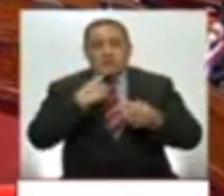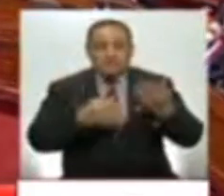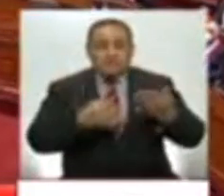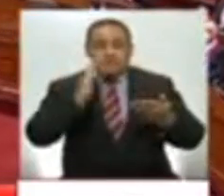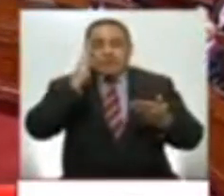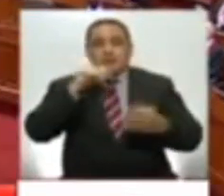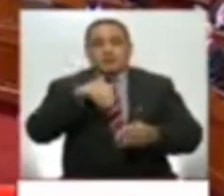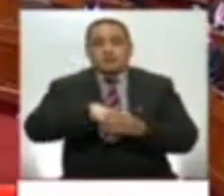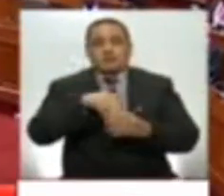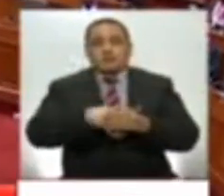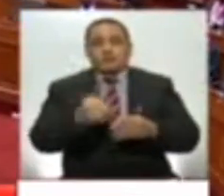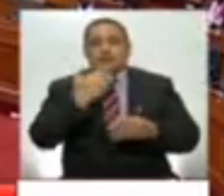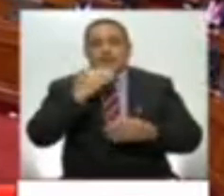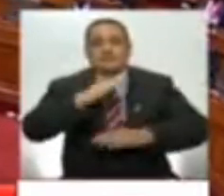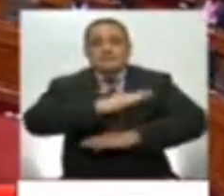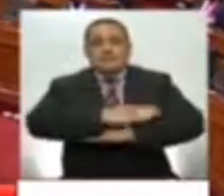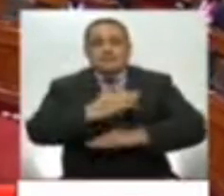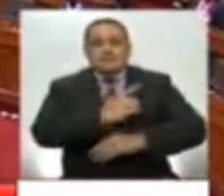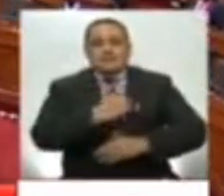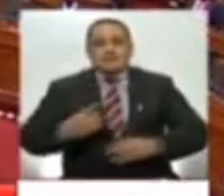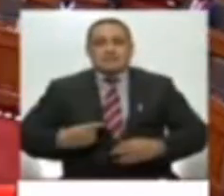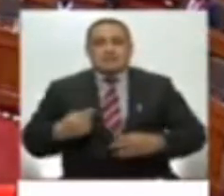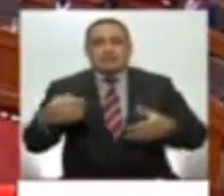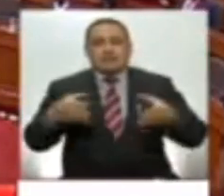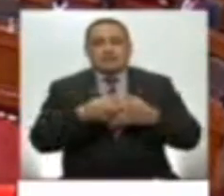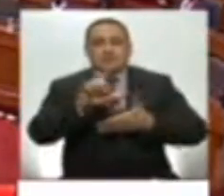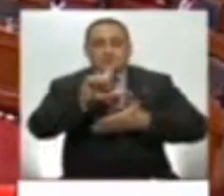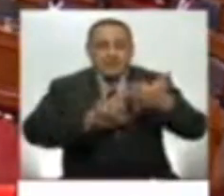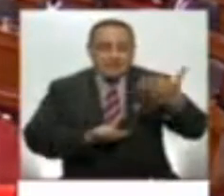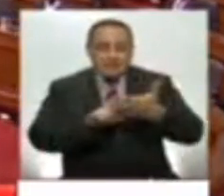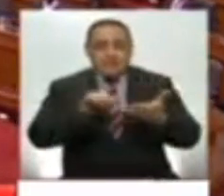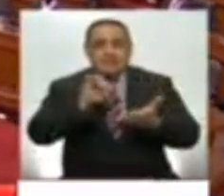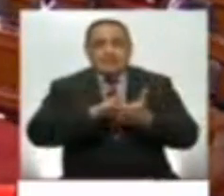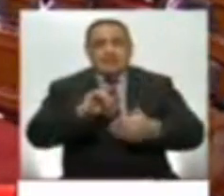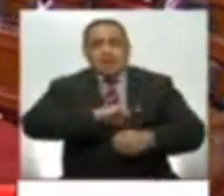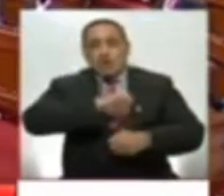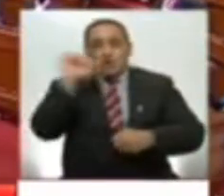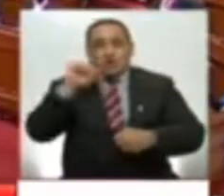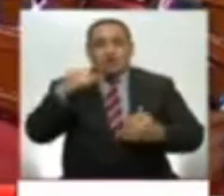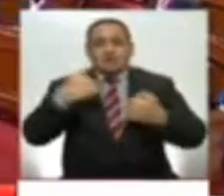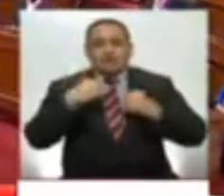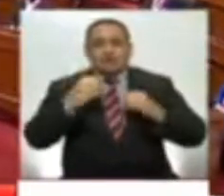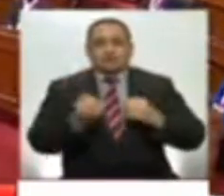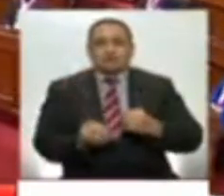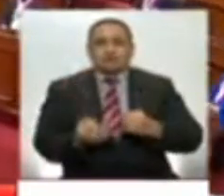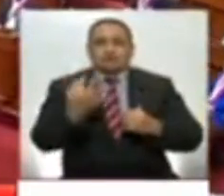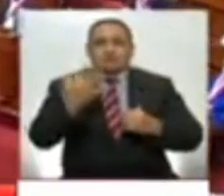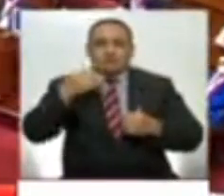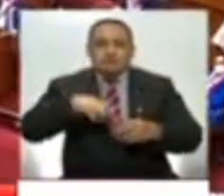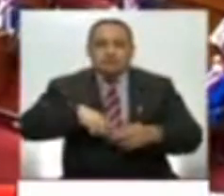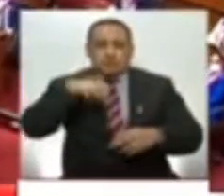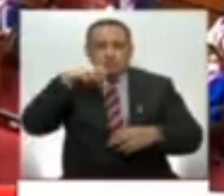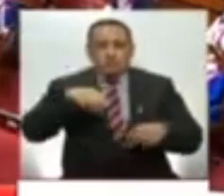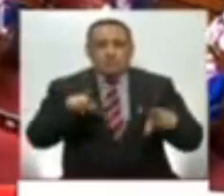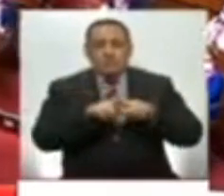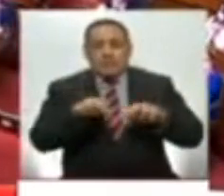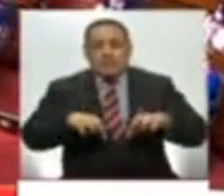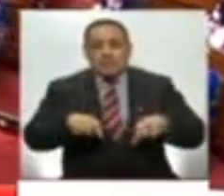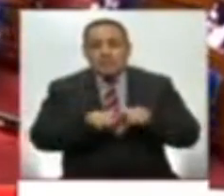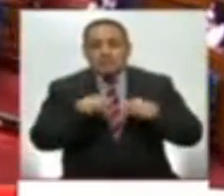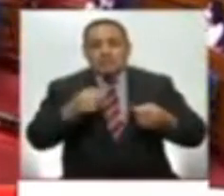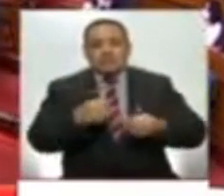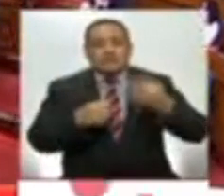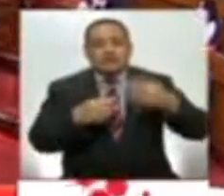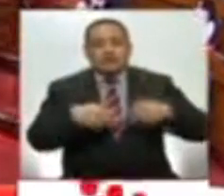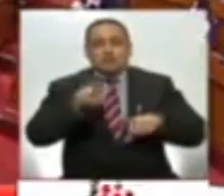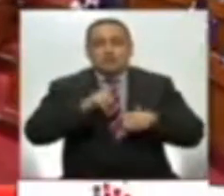miembros electos de la mesa directiva a los candidatos de la lista que hayan logrado obtener un número de votos igual o superior a la